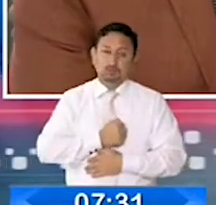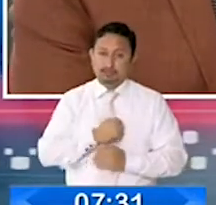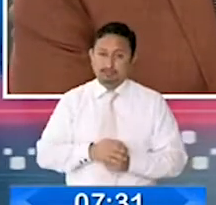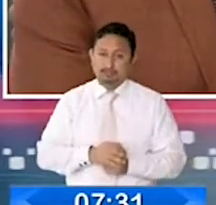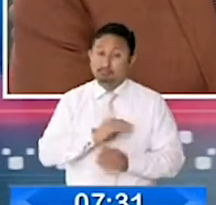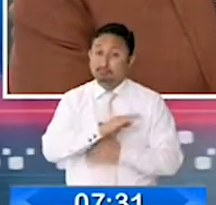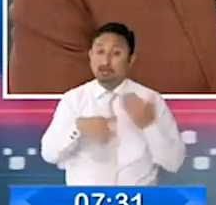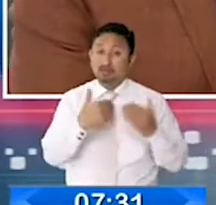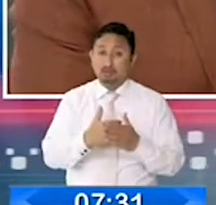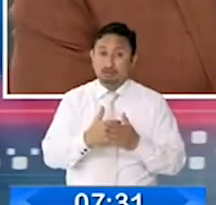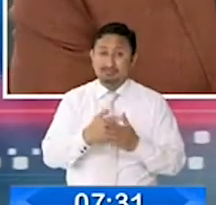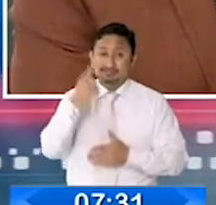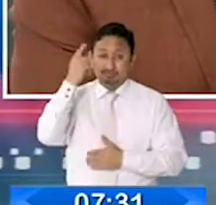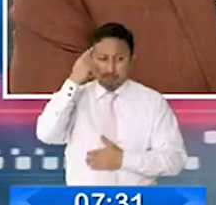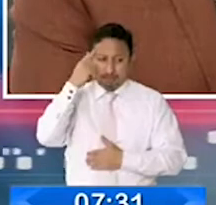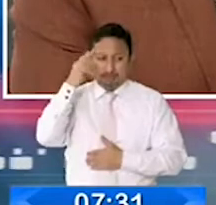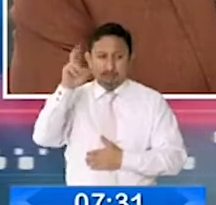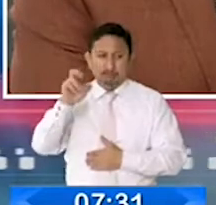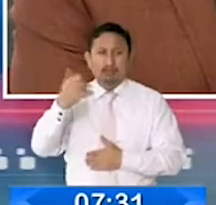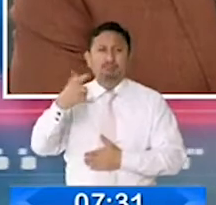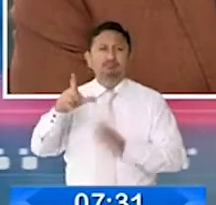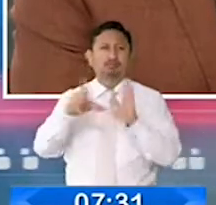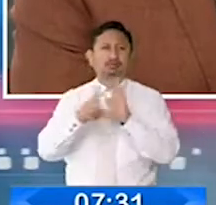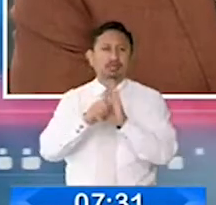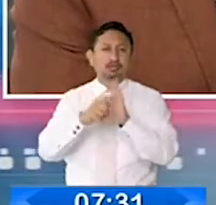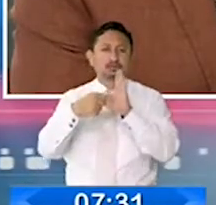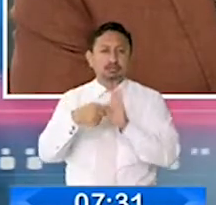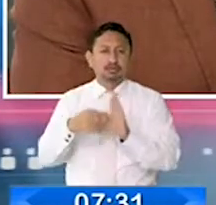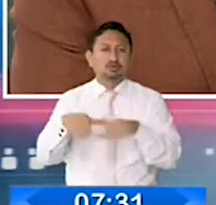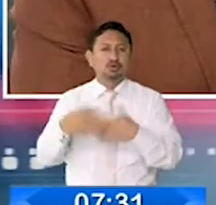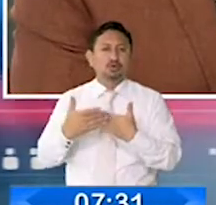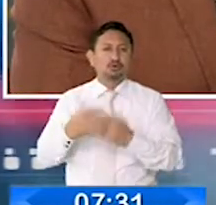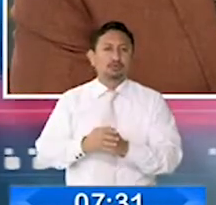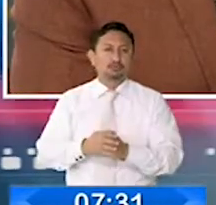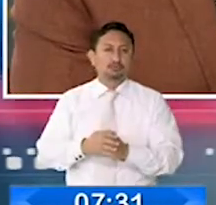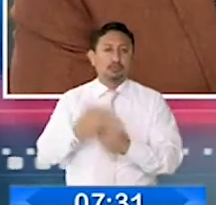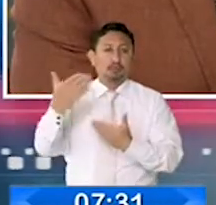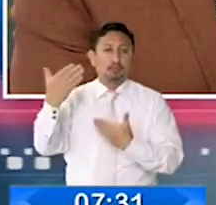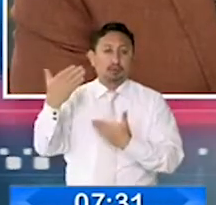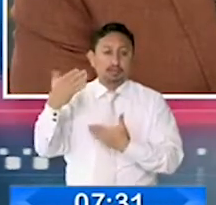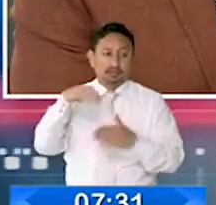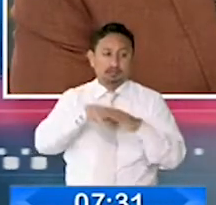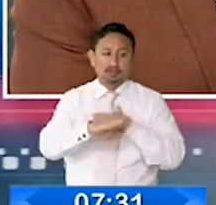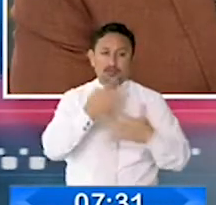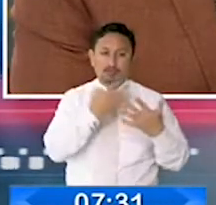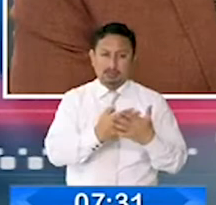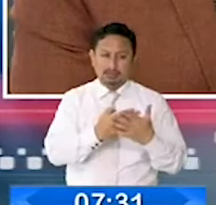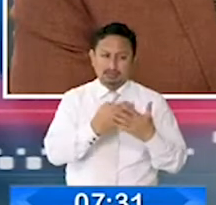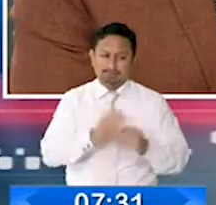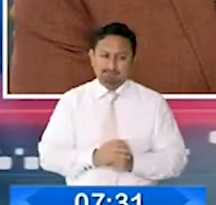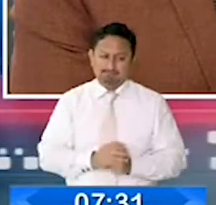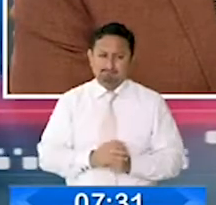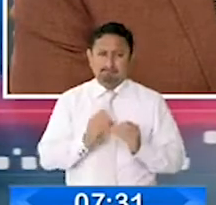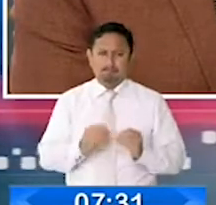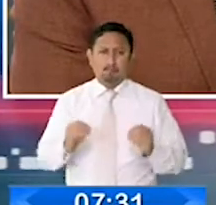debe hacer pensar en aspectos jurídicos, en aspectos de política del sistema carcelario y algo más. Nos